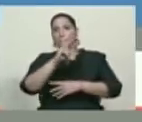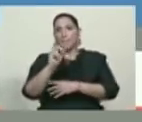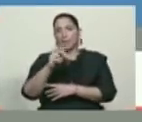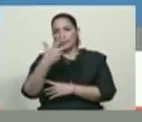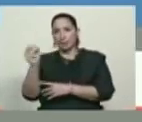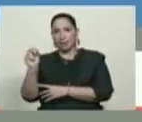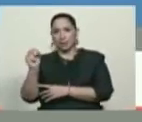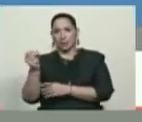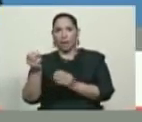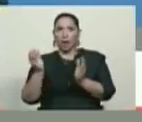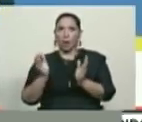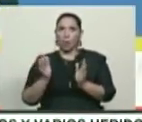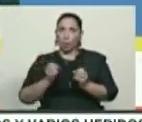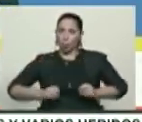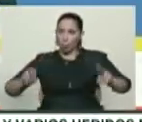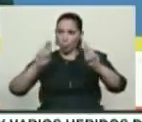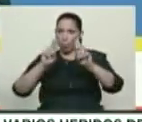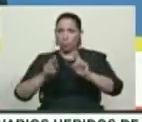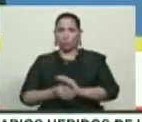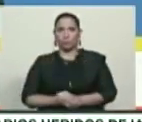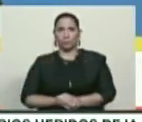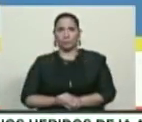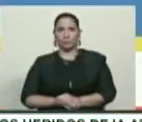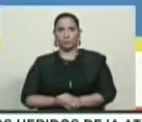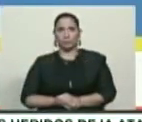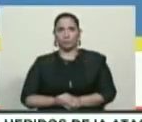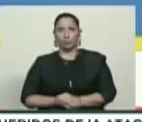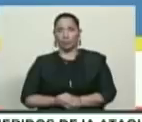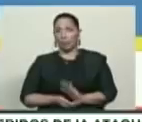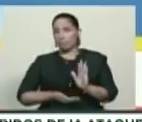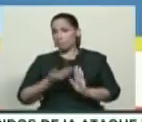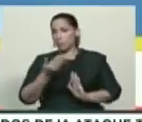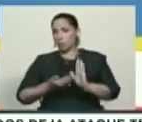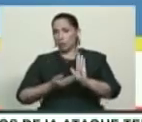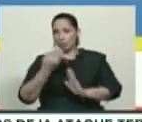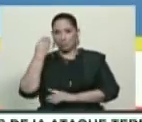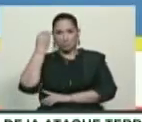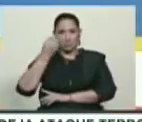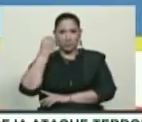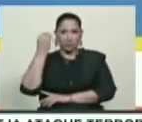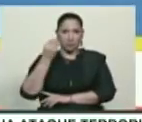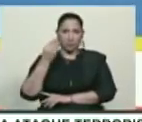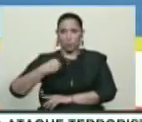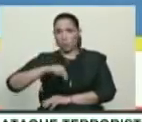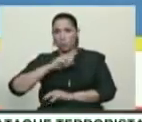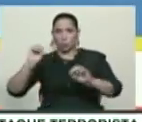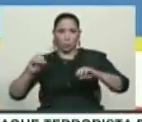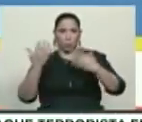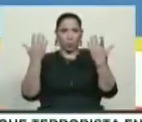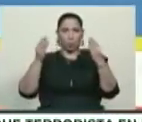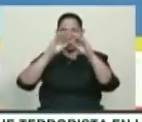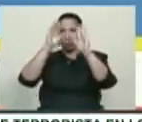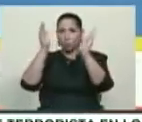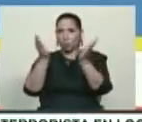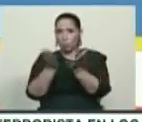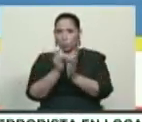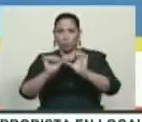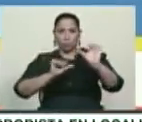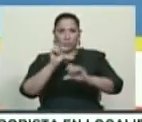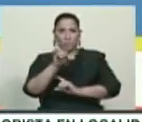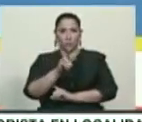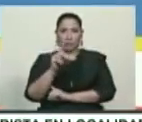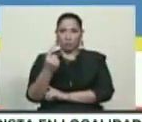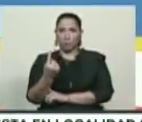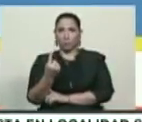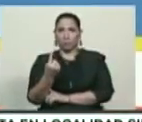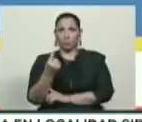Unidas, bajo una premisa fundamental. Si nosotros logramos que en el mundo de este siglo XXI,